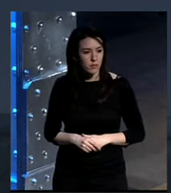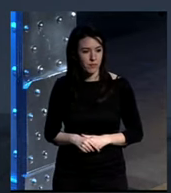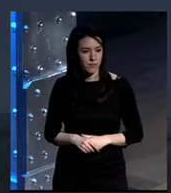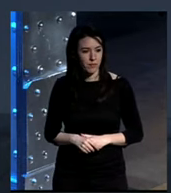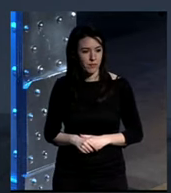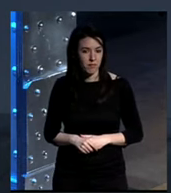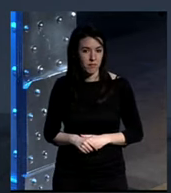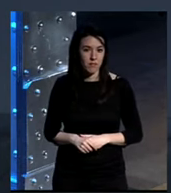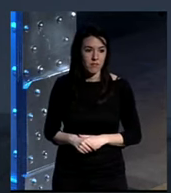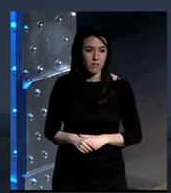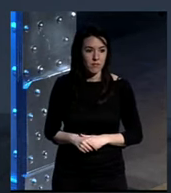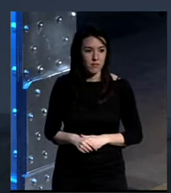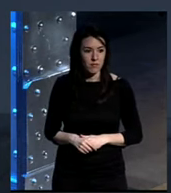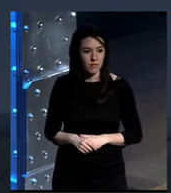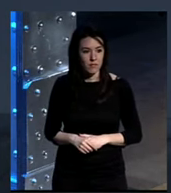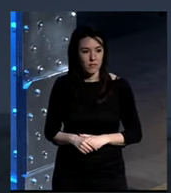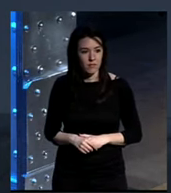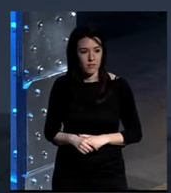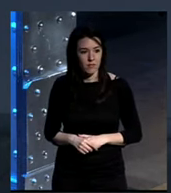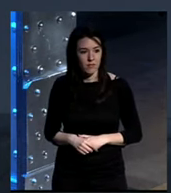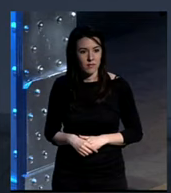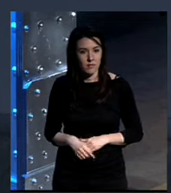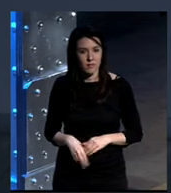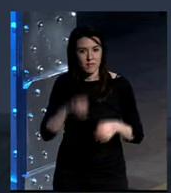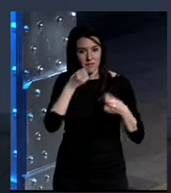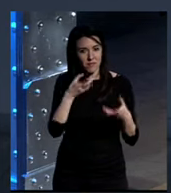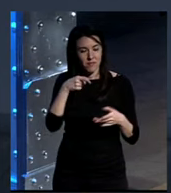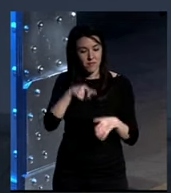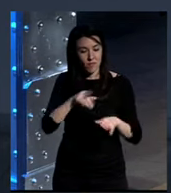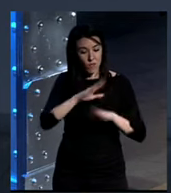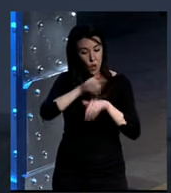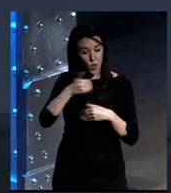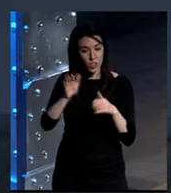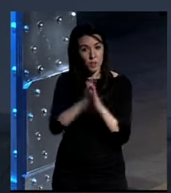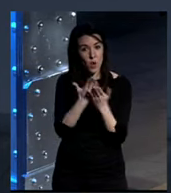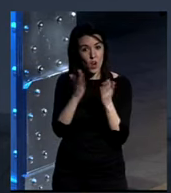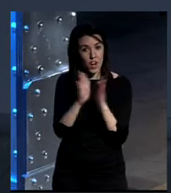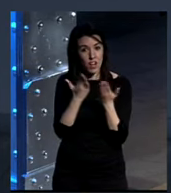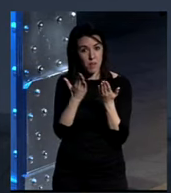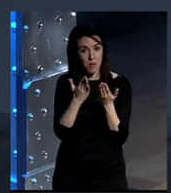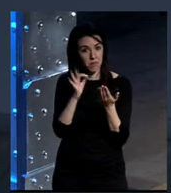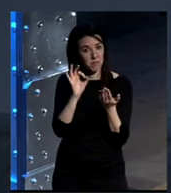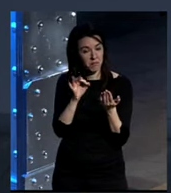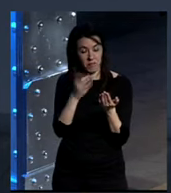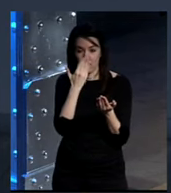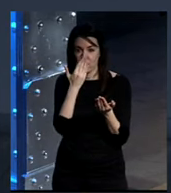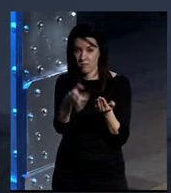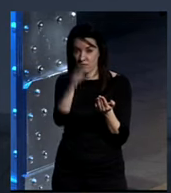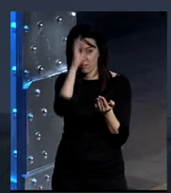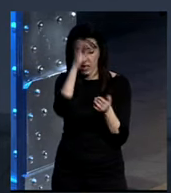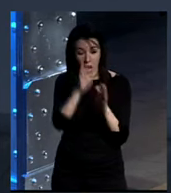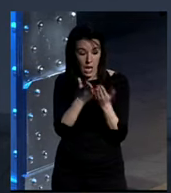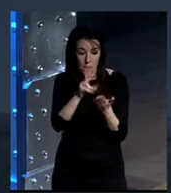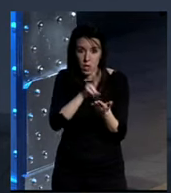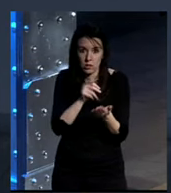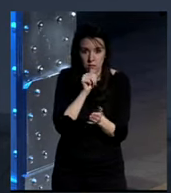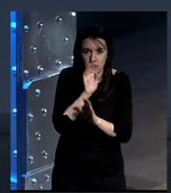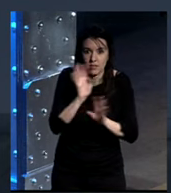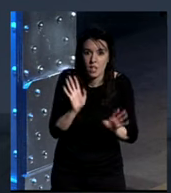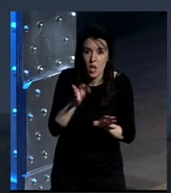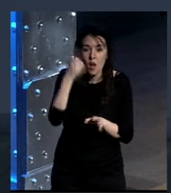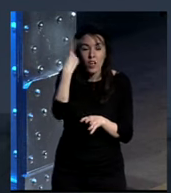Y bueno, yo de este último libro, la verdad es que no sé nada, pero no he visto el libro, pero sé